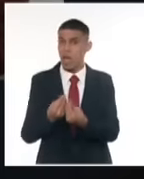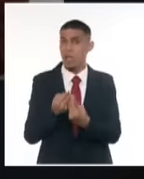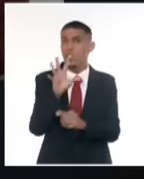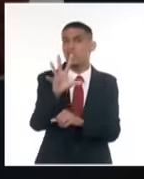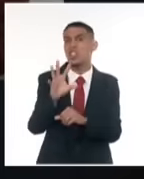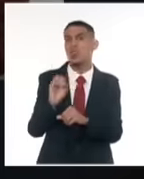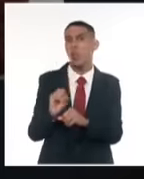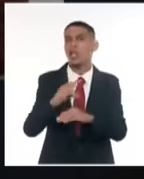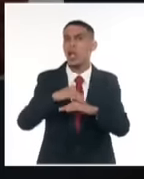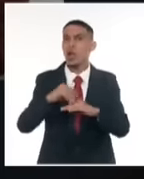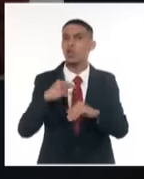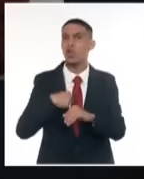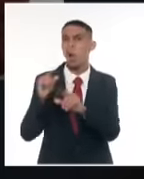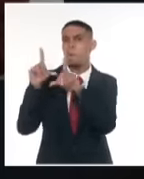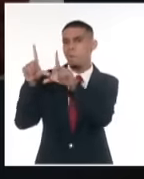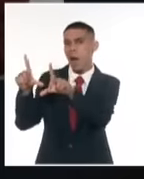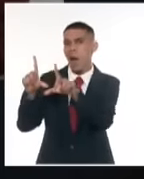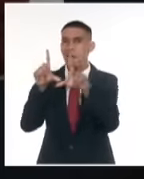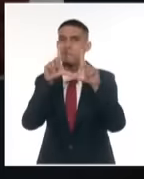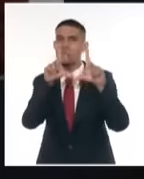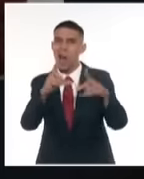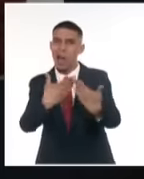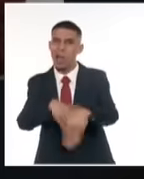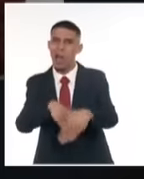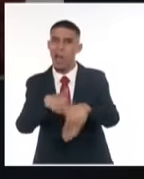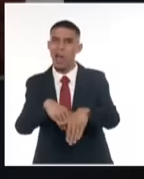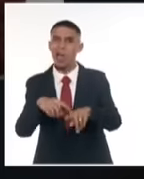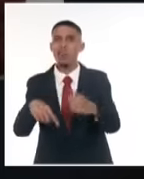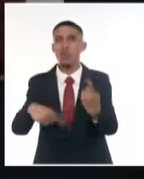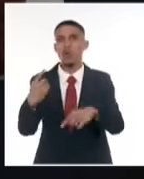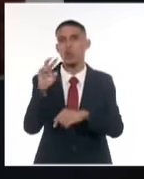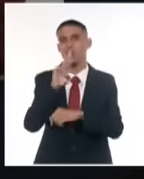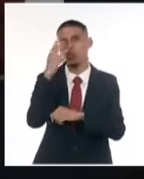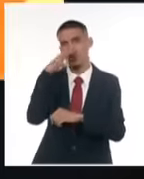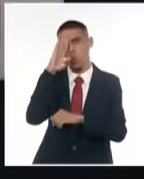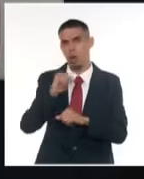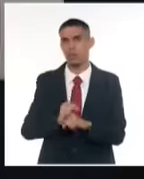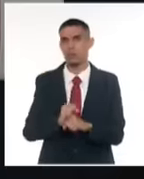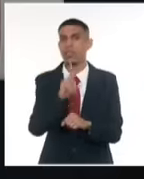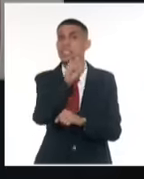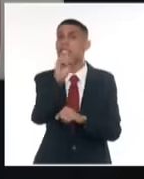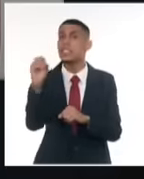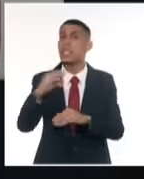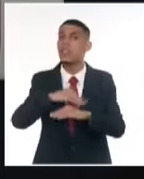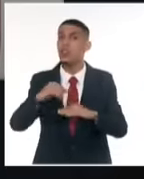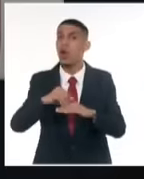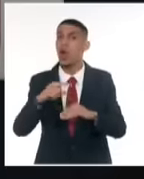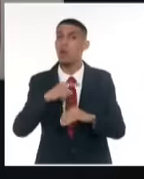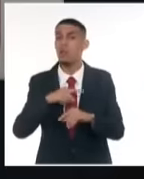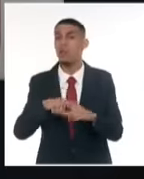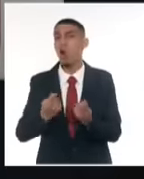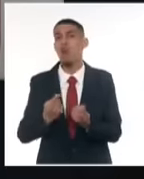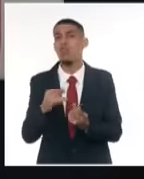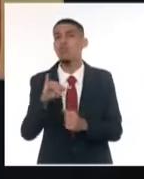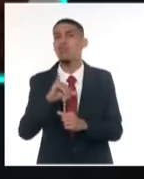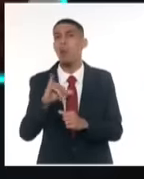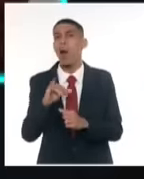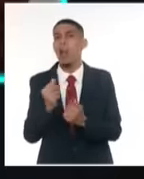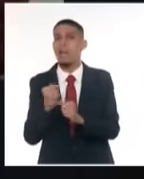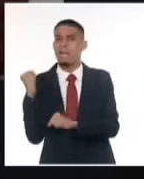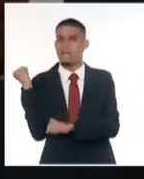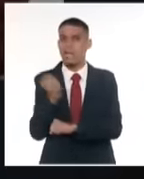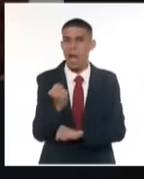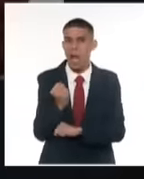cartel, $100 por modificarle la salud a un funcionario público, o sea, agredirlo